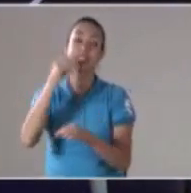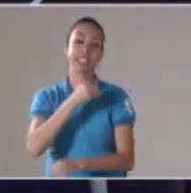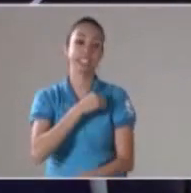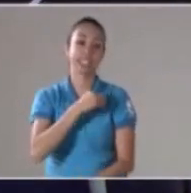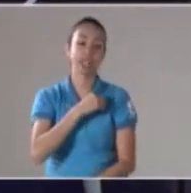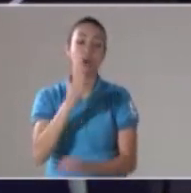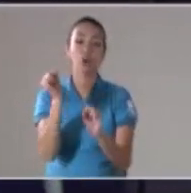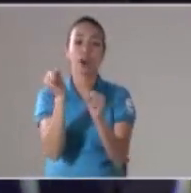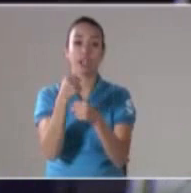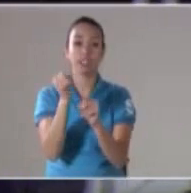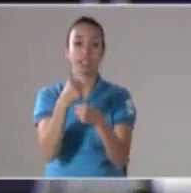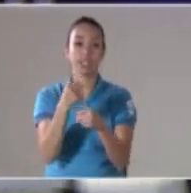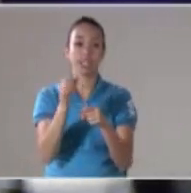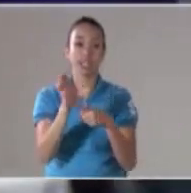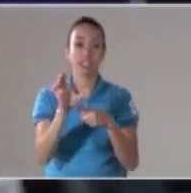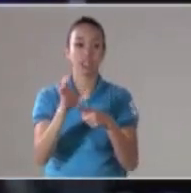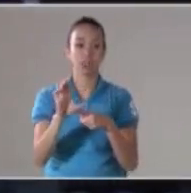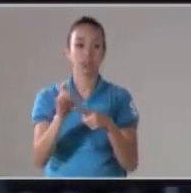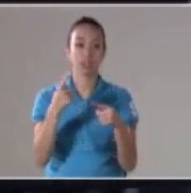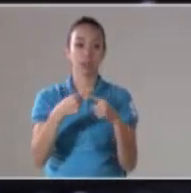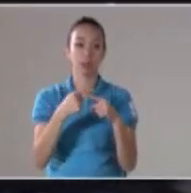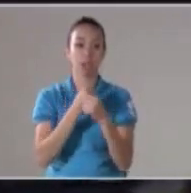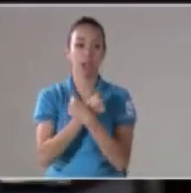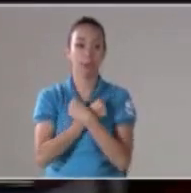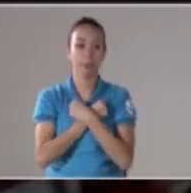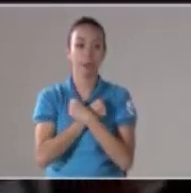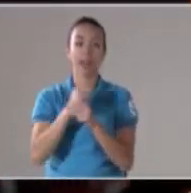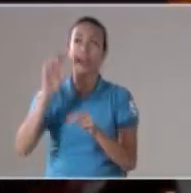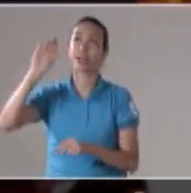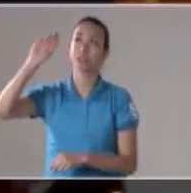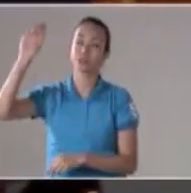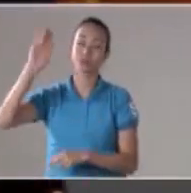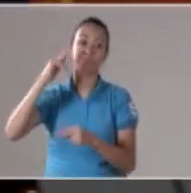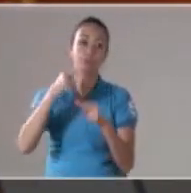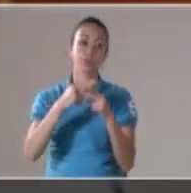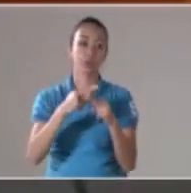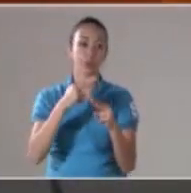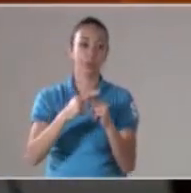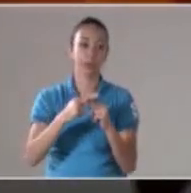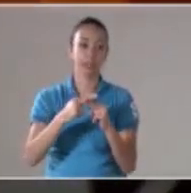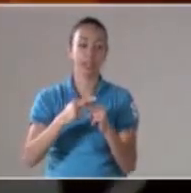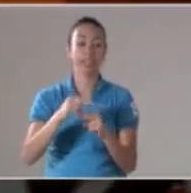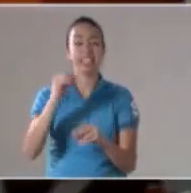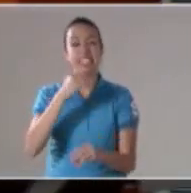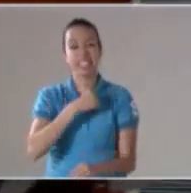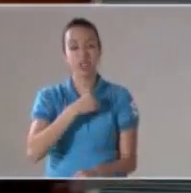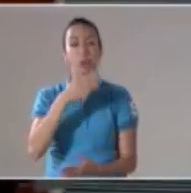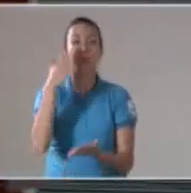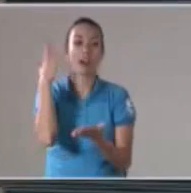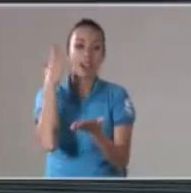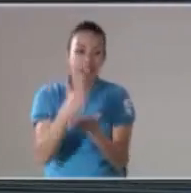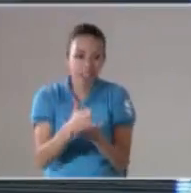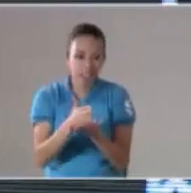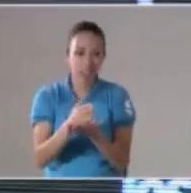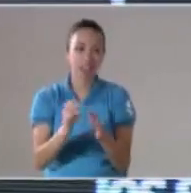las cosas por amor a su nombre. Y quiero dejar de hacer cosas,